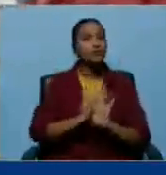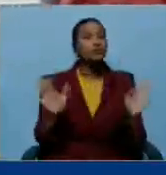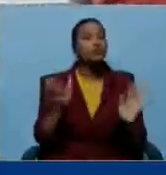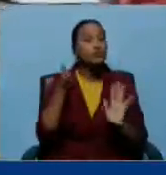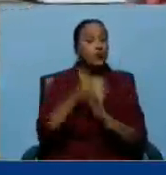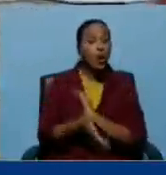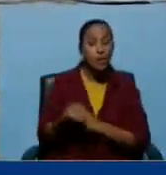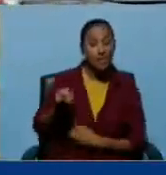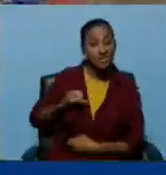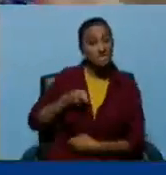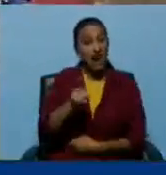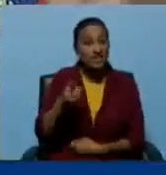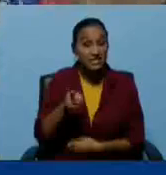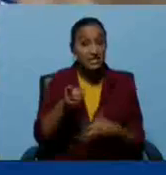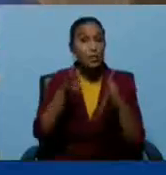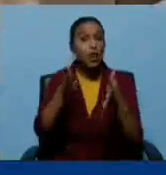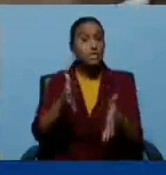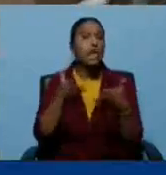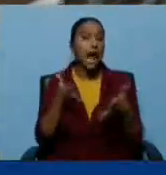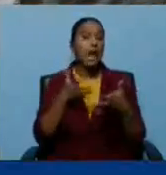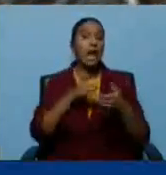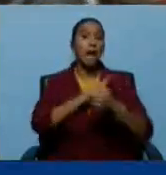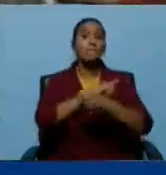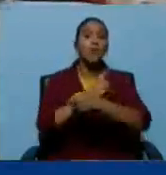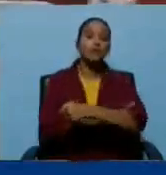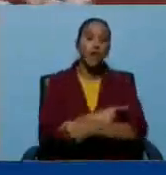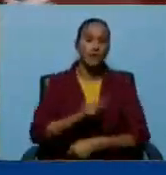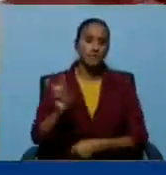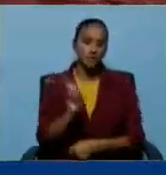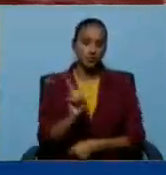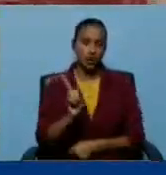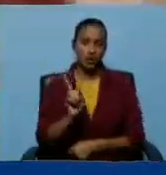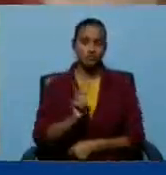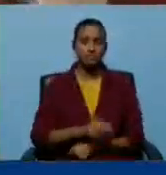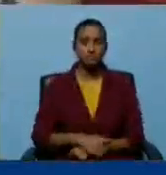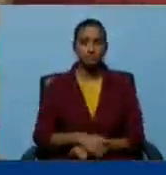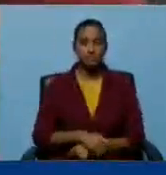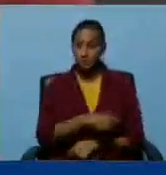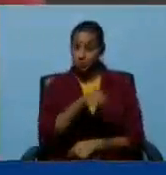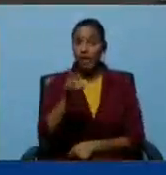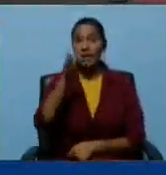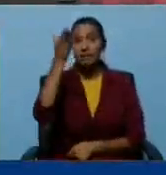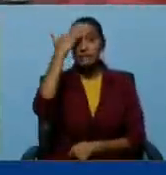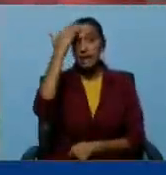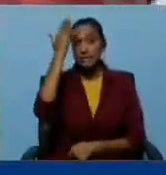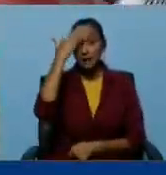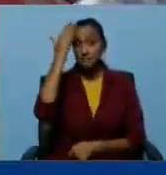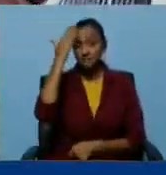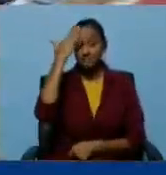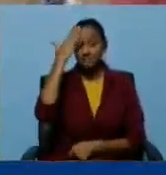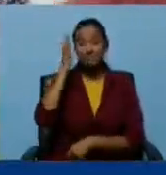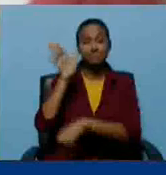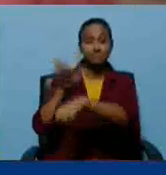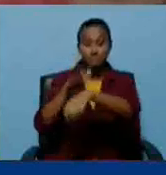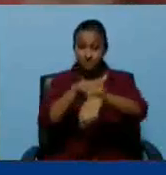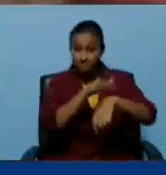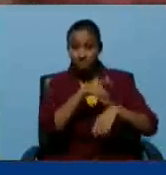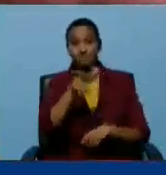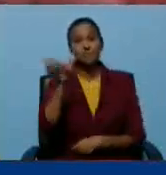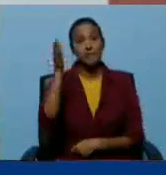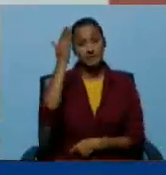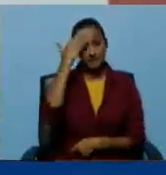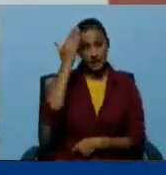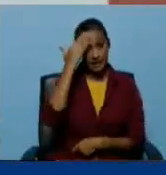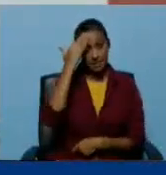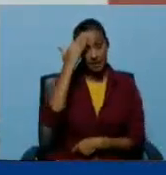en Venezuela. Jamás lo permitiremos. Que lo sepan los nacidos y los